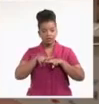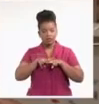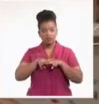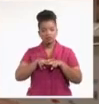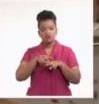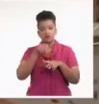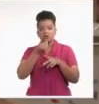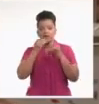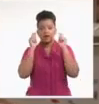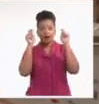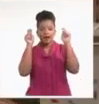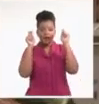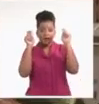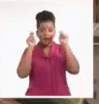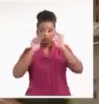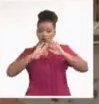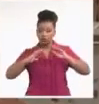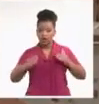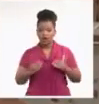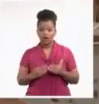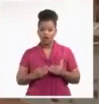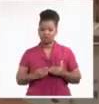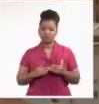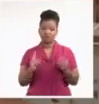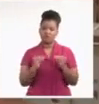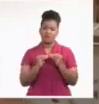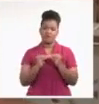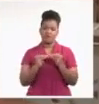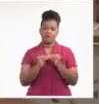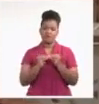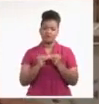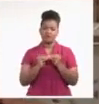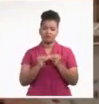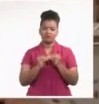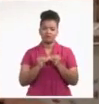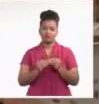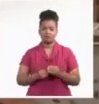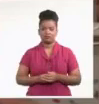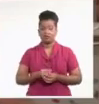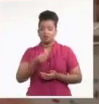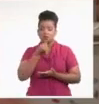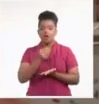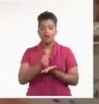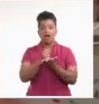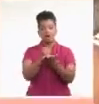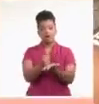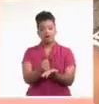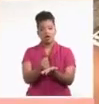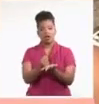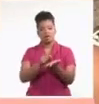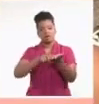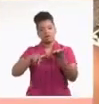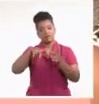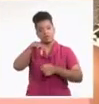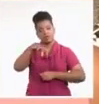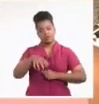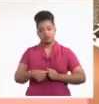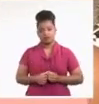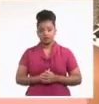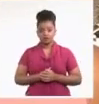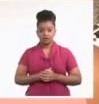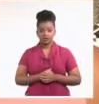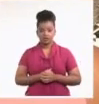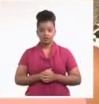manifestar ya su recuperación total e inclusive, digo más, y estar en condiciones de salir a apoyar a nuestra hermana provincia de Pinar del Río, que